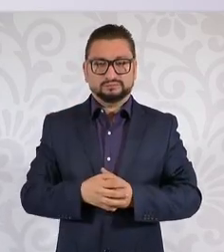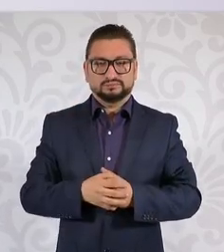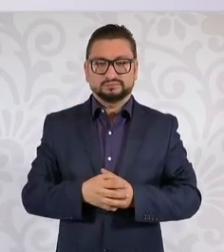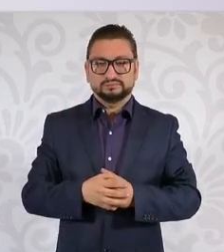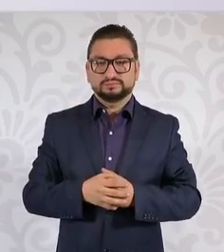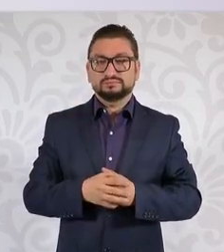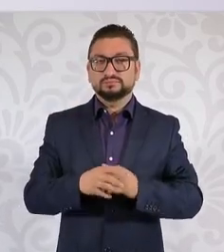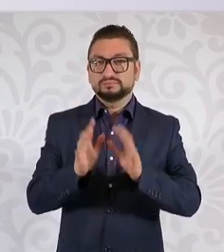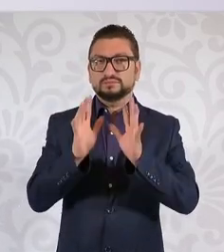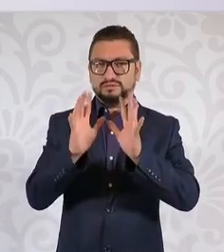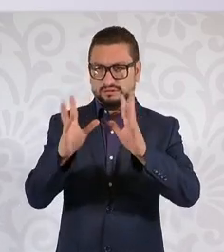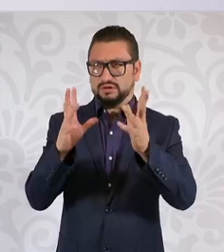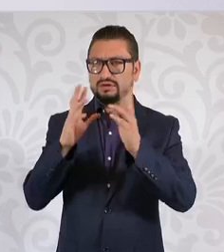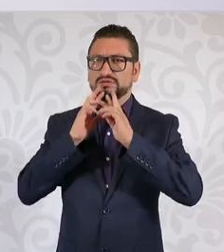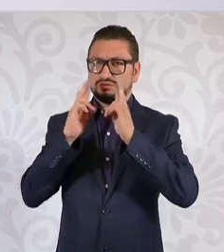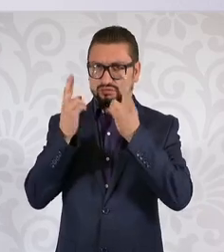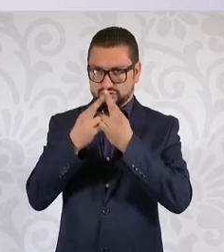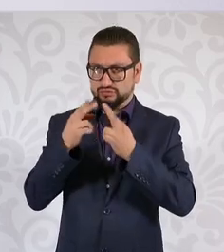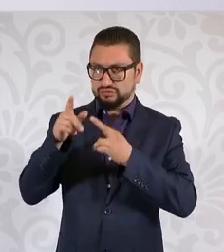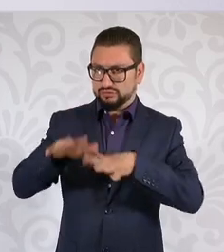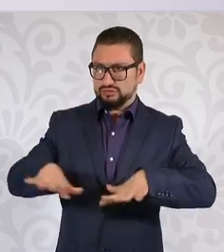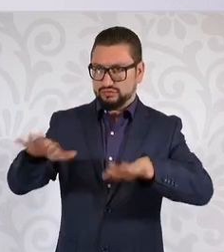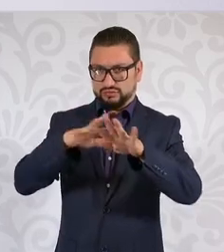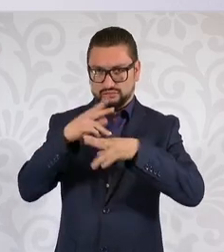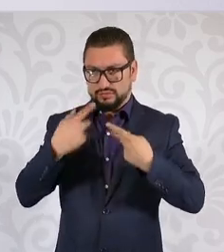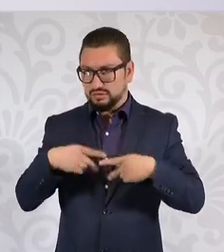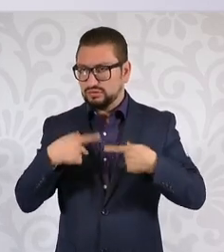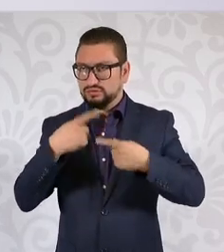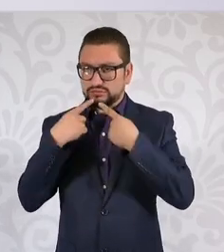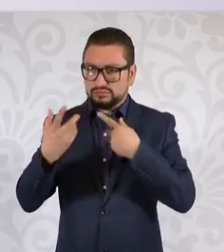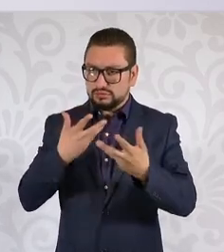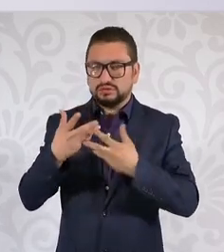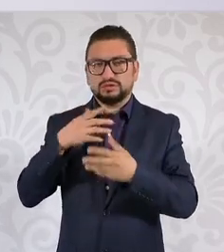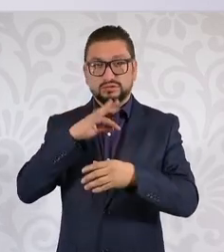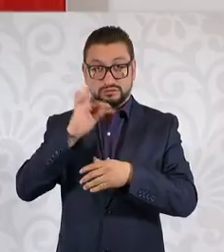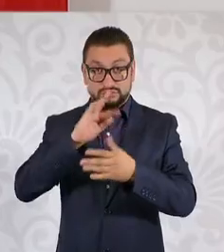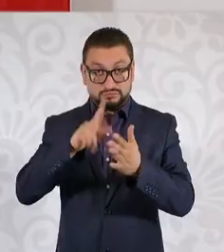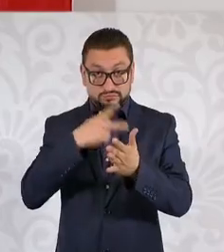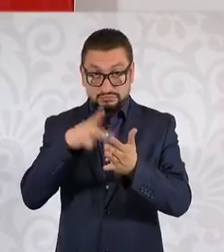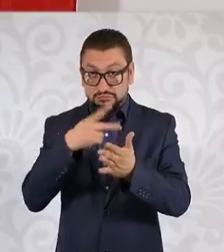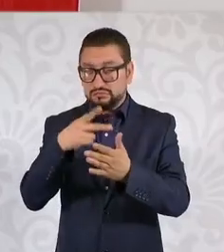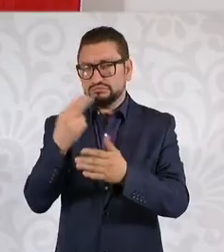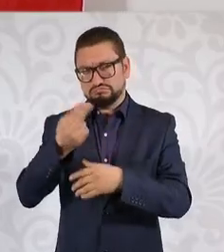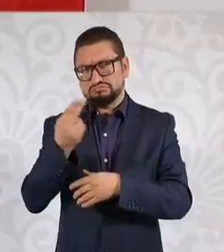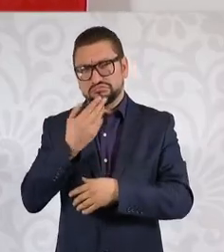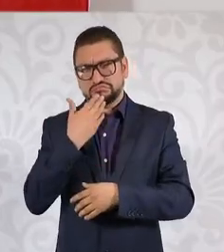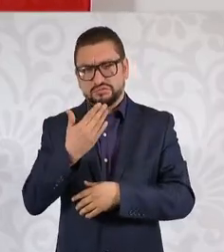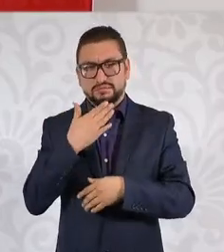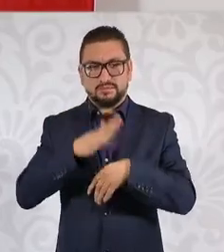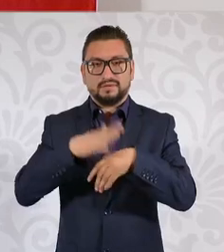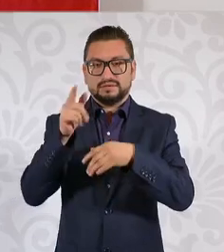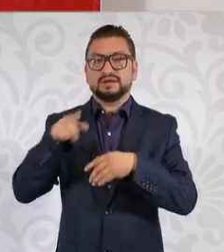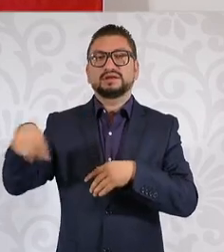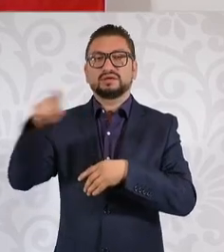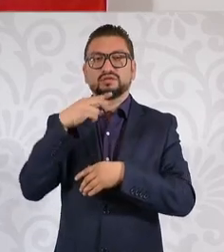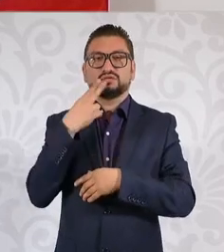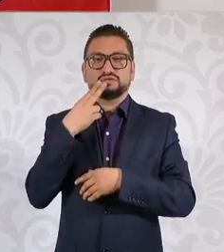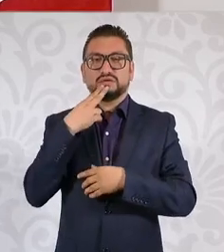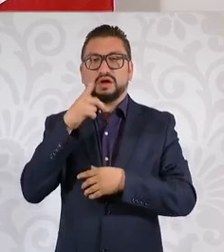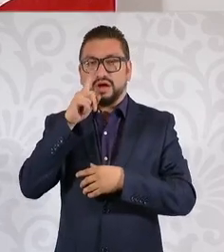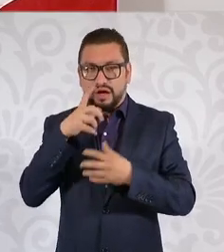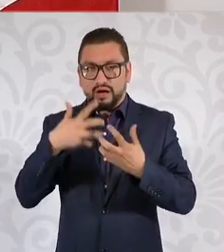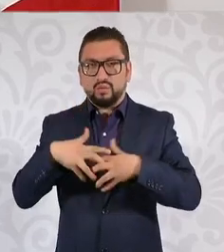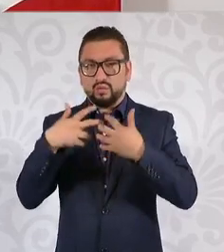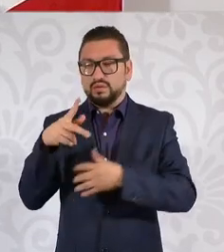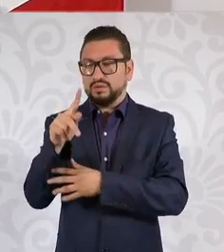y hubo ya reuniones con la población y, si es necesario, más reuniones. El acuerdo es que van a usar agua tratada,